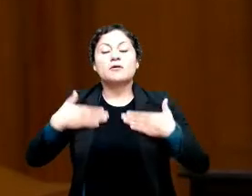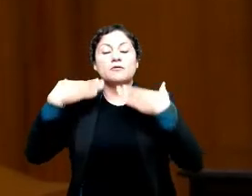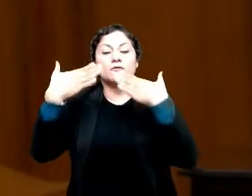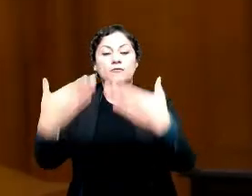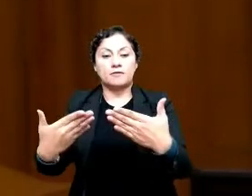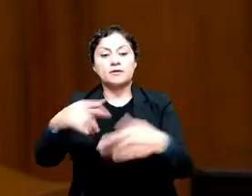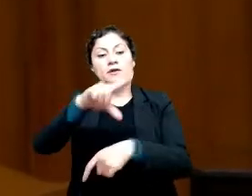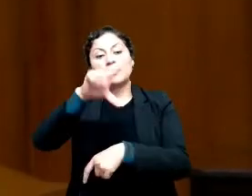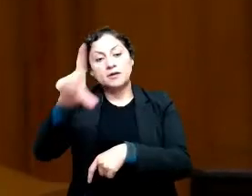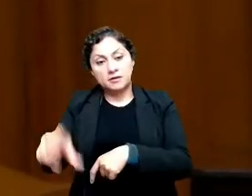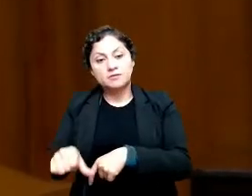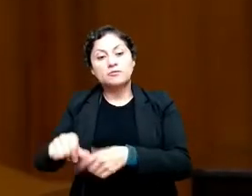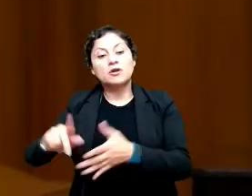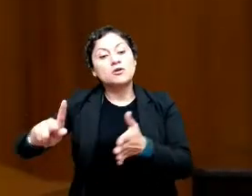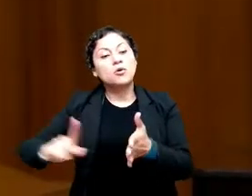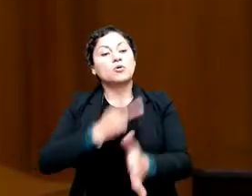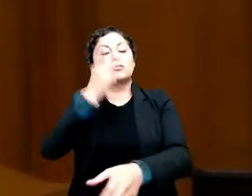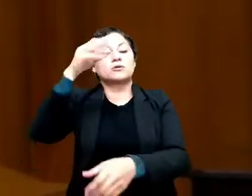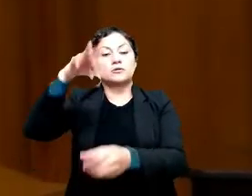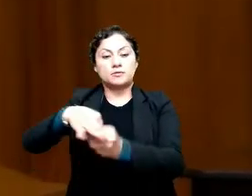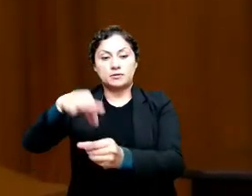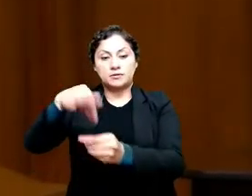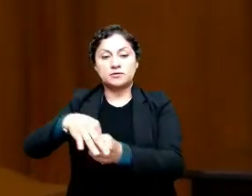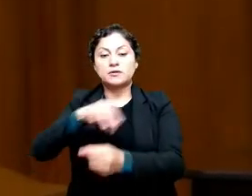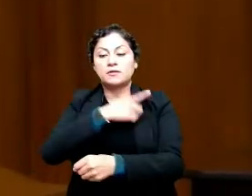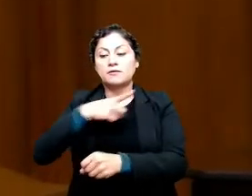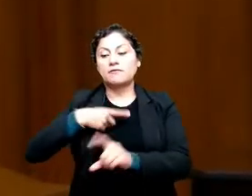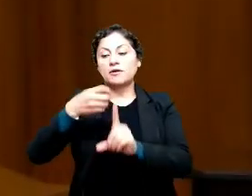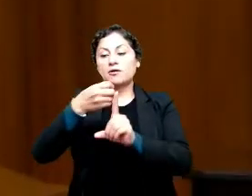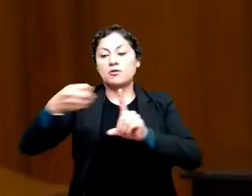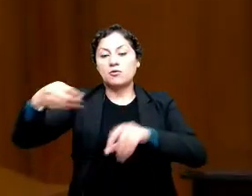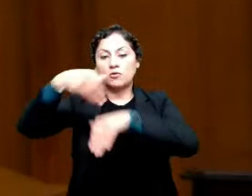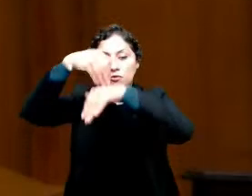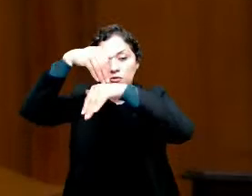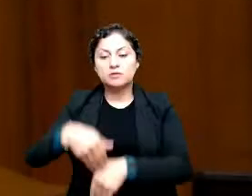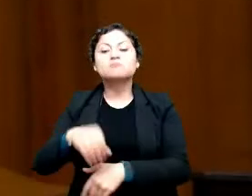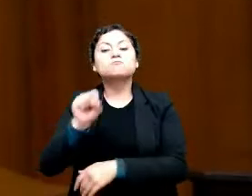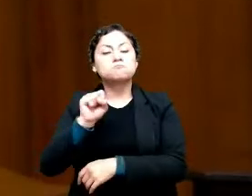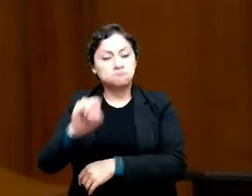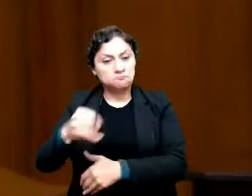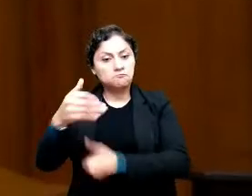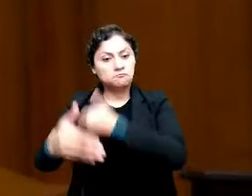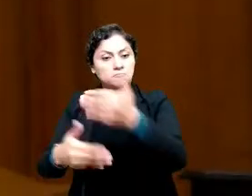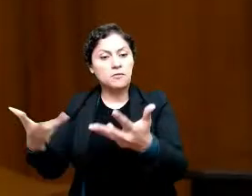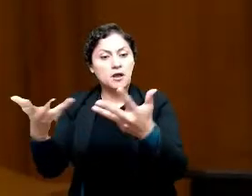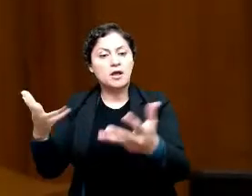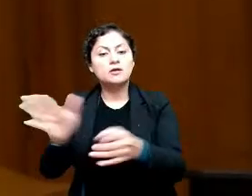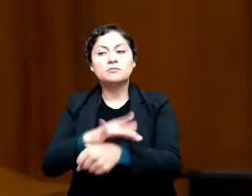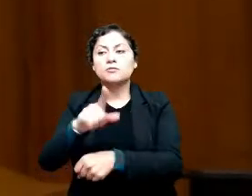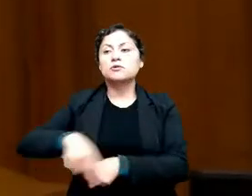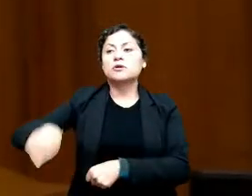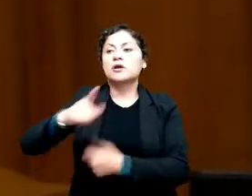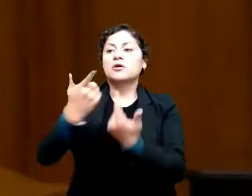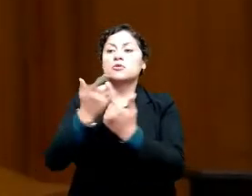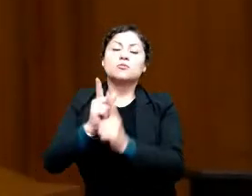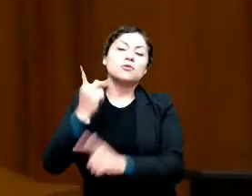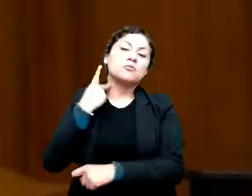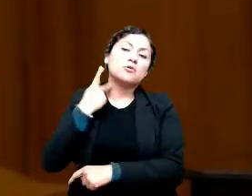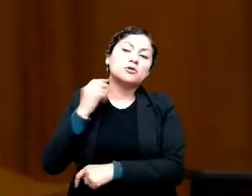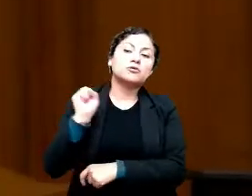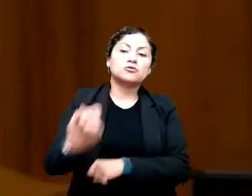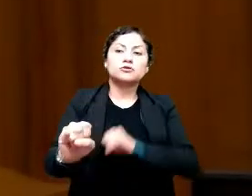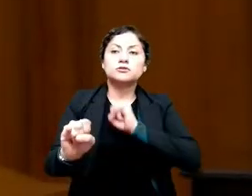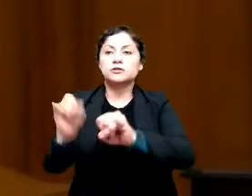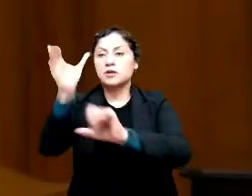las elecciones extraordinarias con civilidad. Esto fue posible gracias a la voluntad de los partidos políticos y les